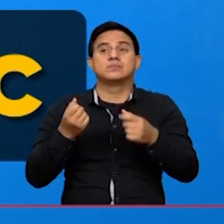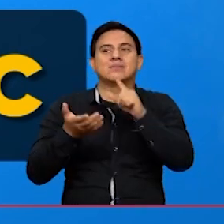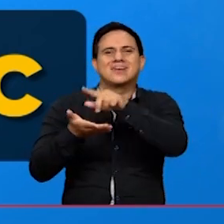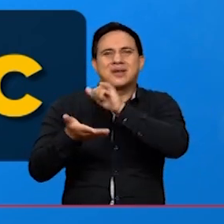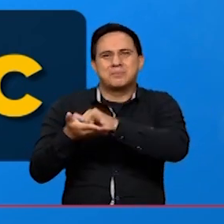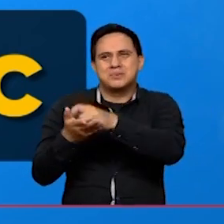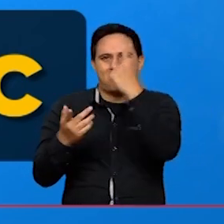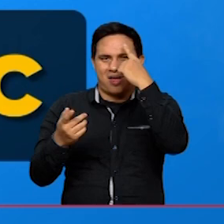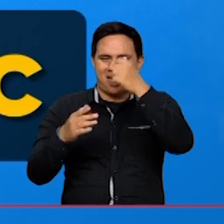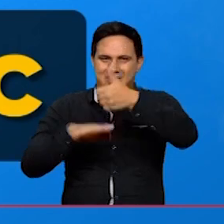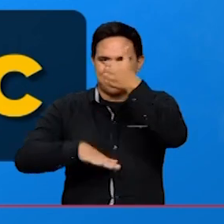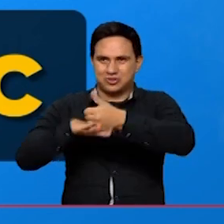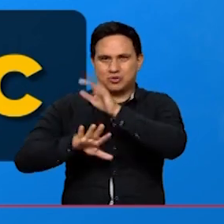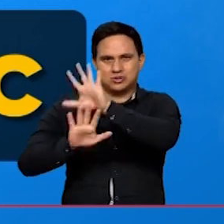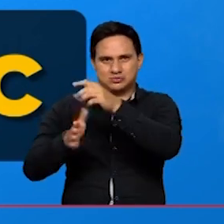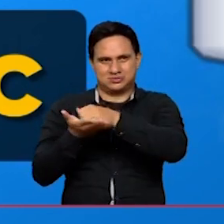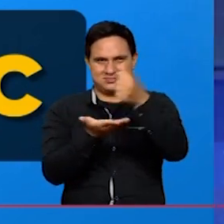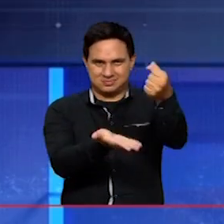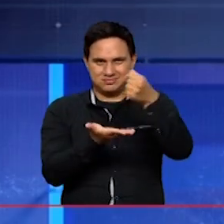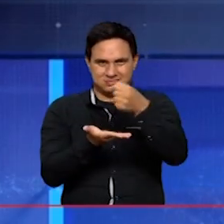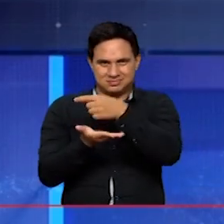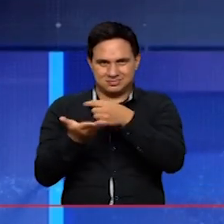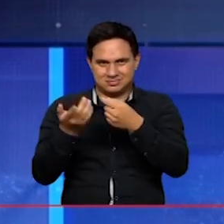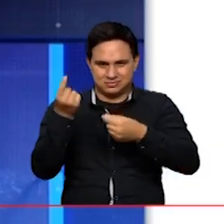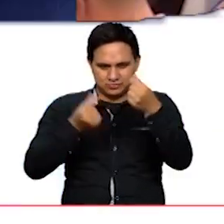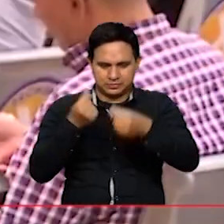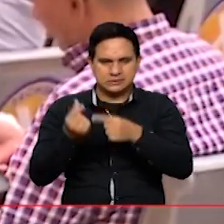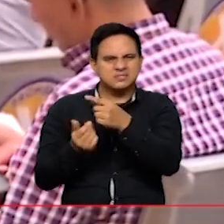de Rentas del Valle.